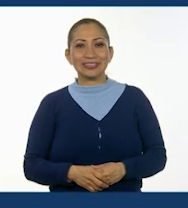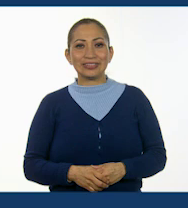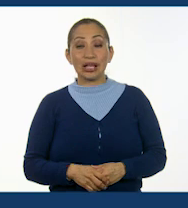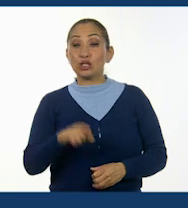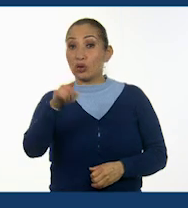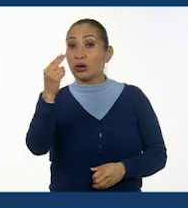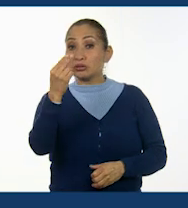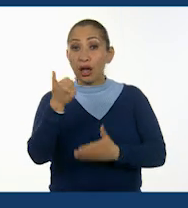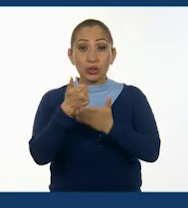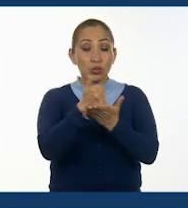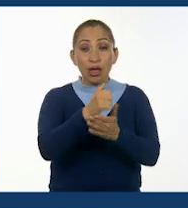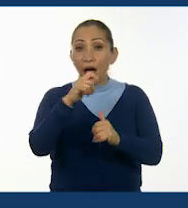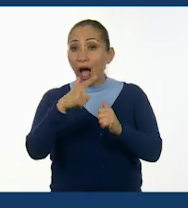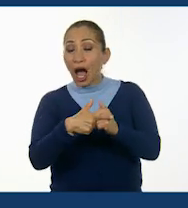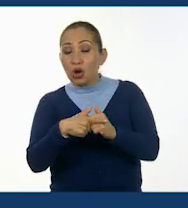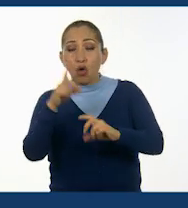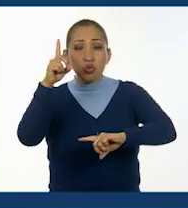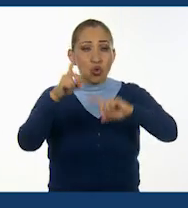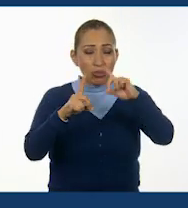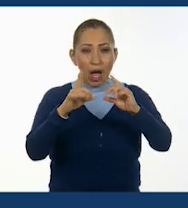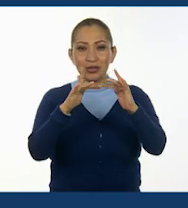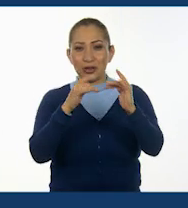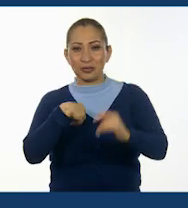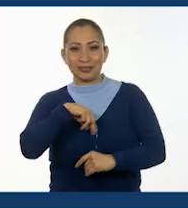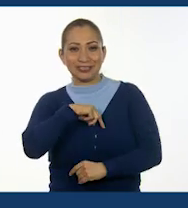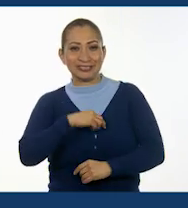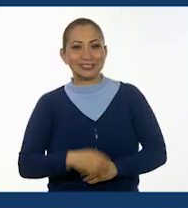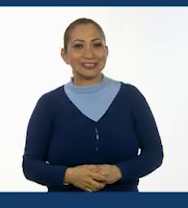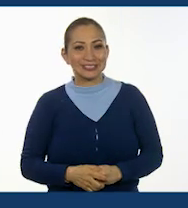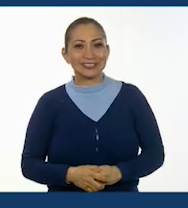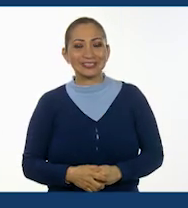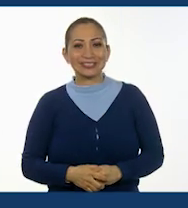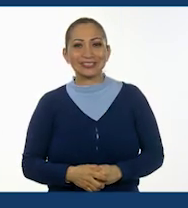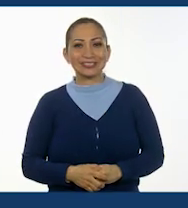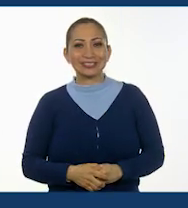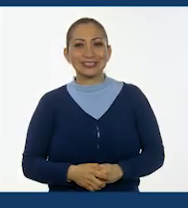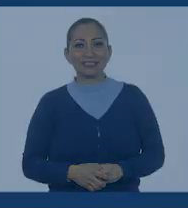Si necesitas ayuda para resolver tus dudas, contáctanos.